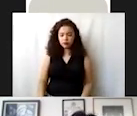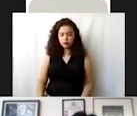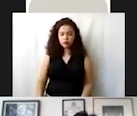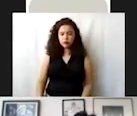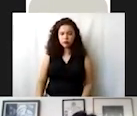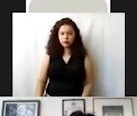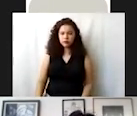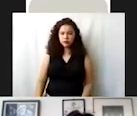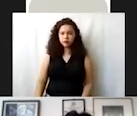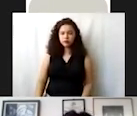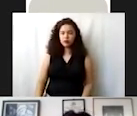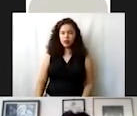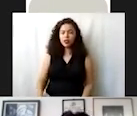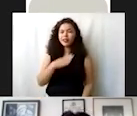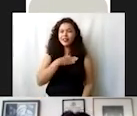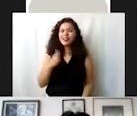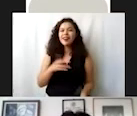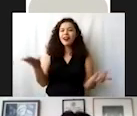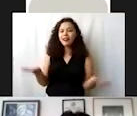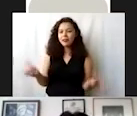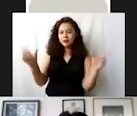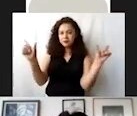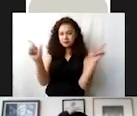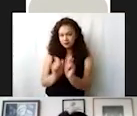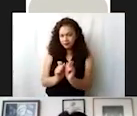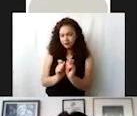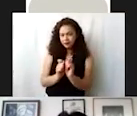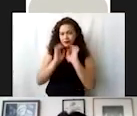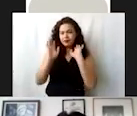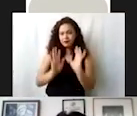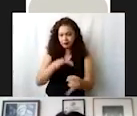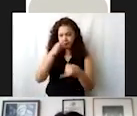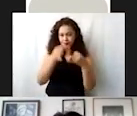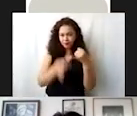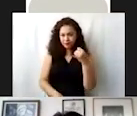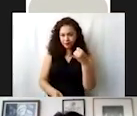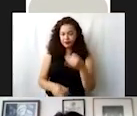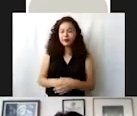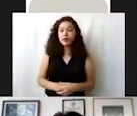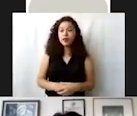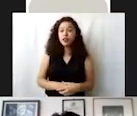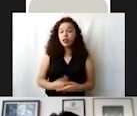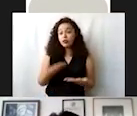Bueno, pues como conclusiones finales, hoy en día